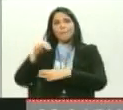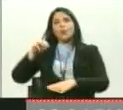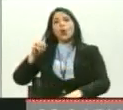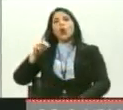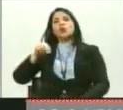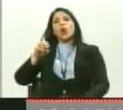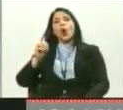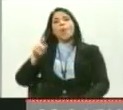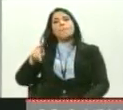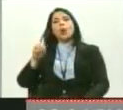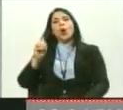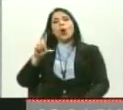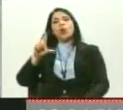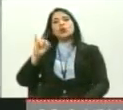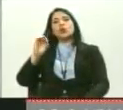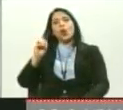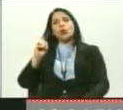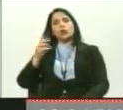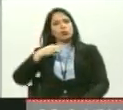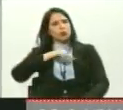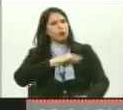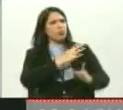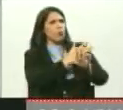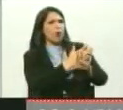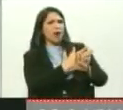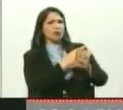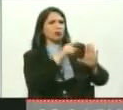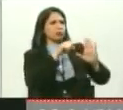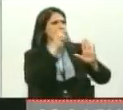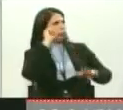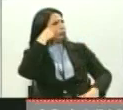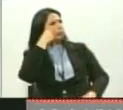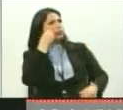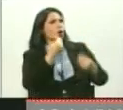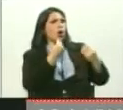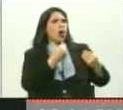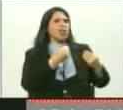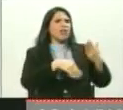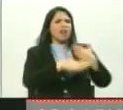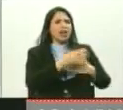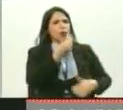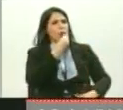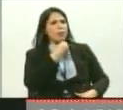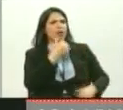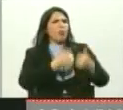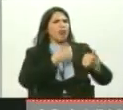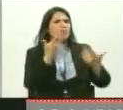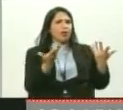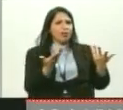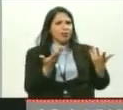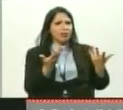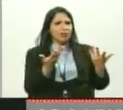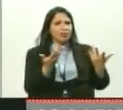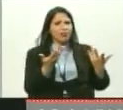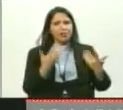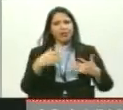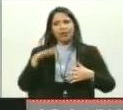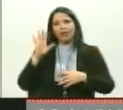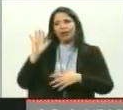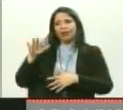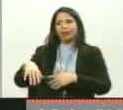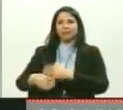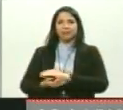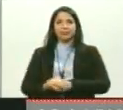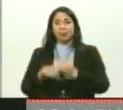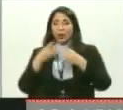capitalista. Nosotros jugando ludo y no nos acordamos de la regla, cuándo se valía comer, cuándo decir que sí. Ay, Dios mío.